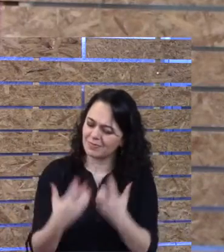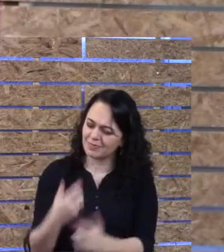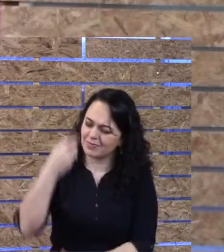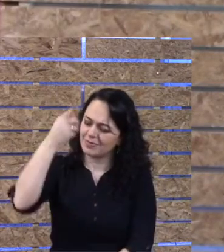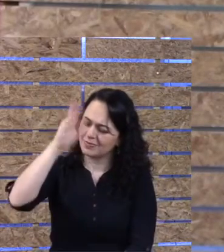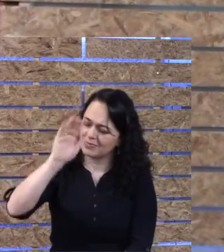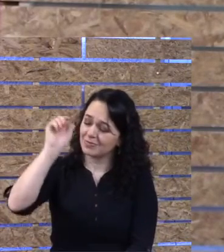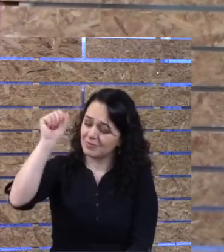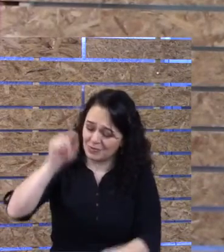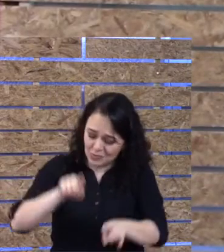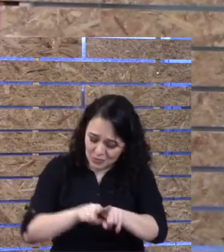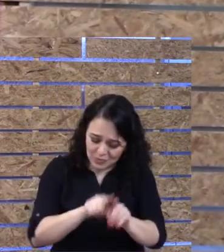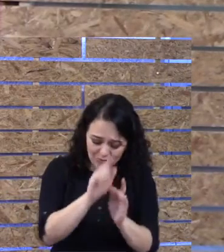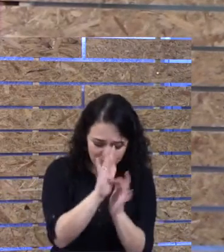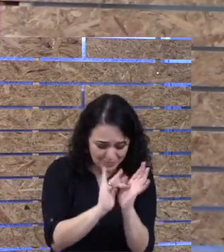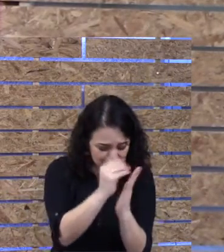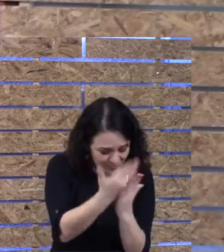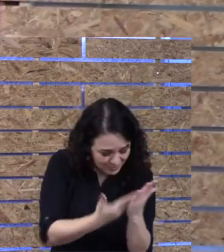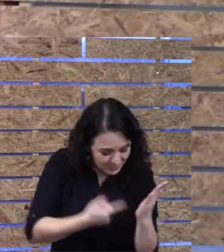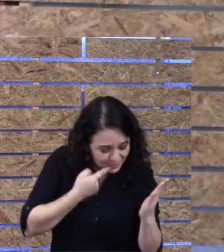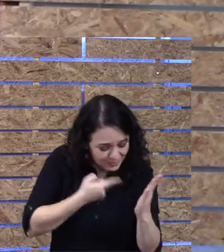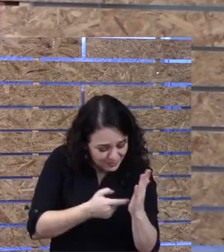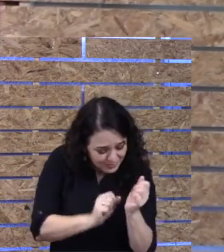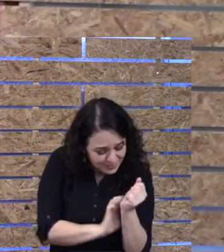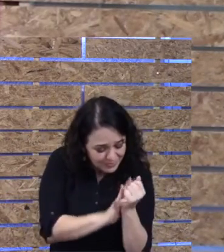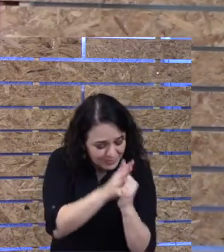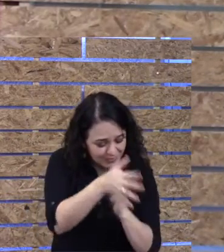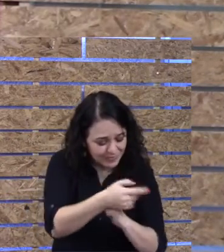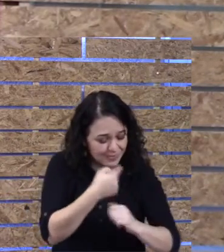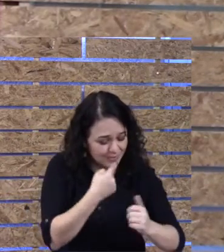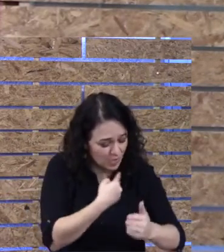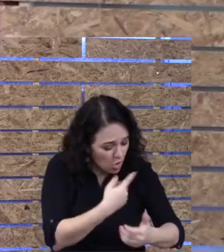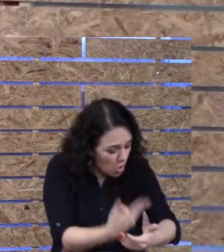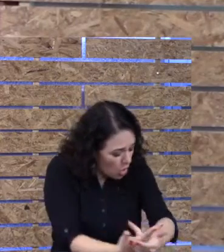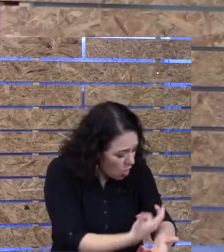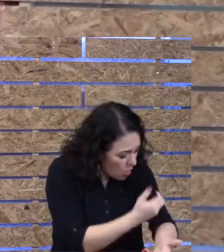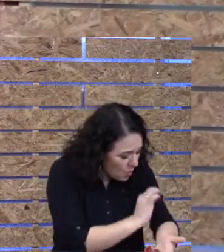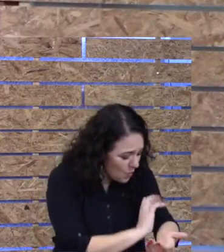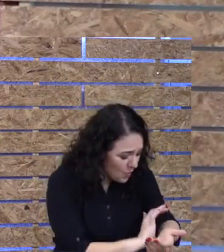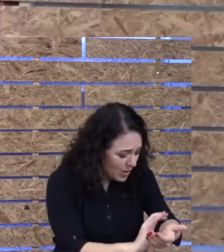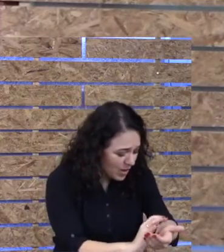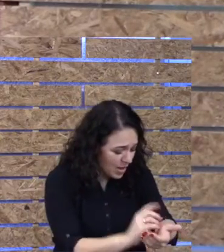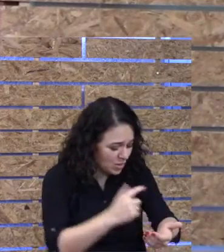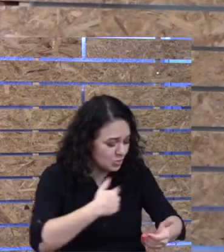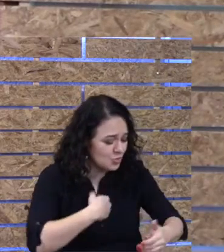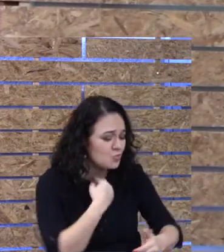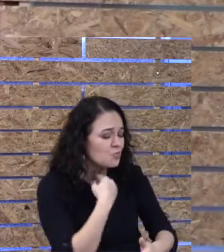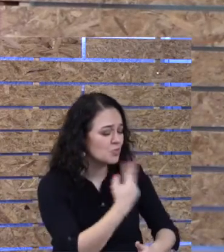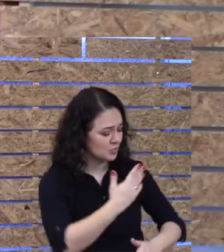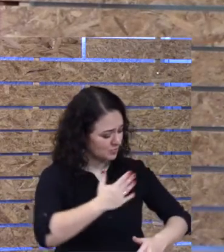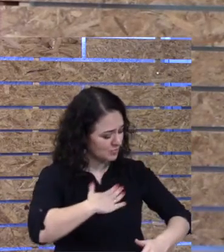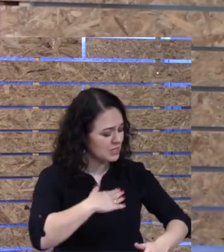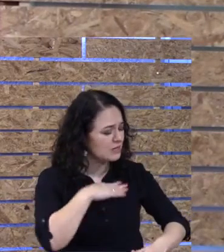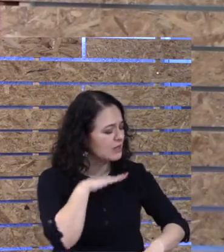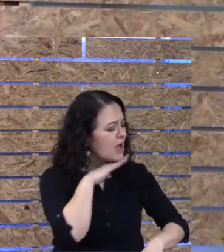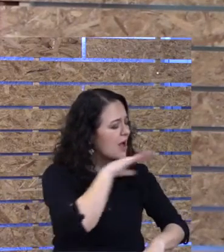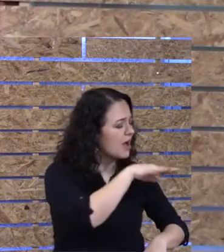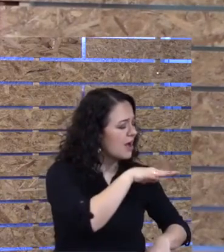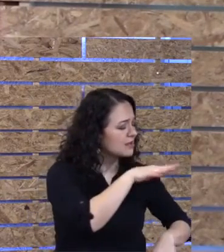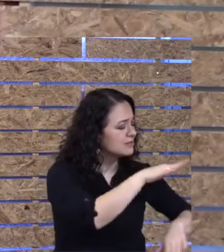que tú describiste diciendo, mis ovejas oyen mi voz